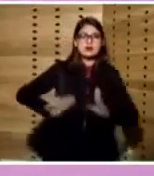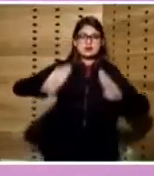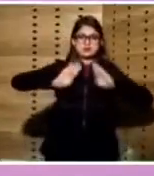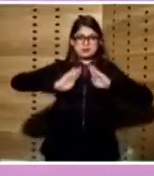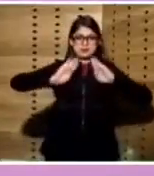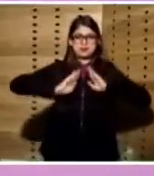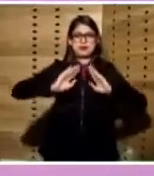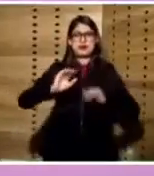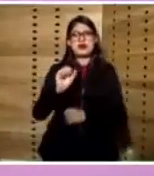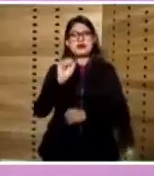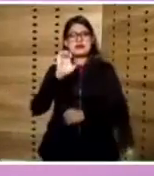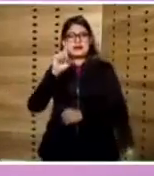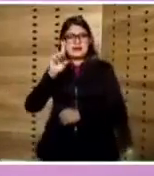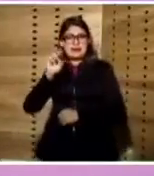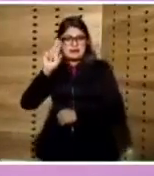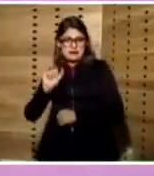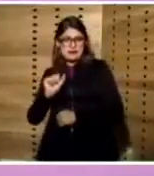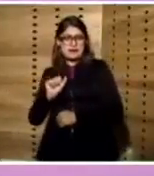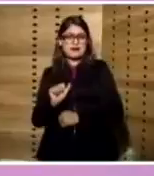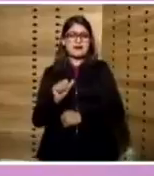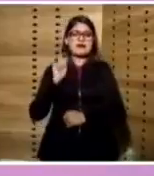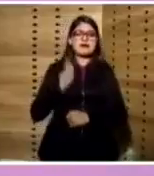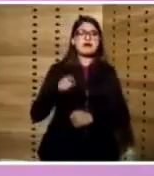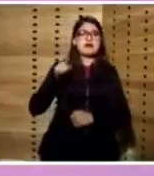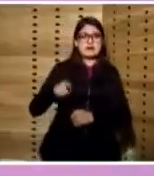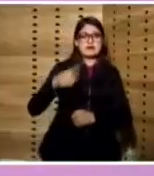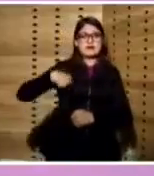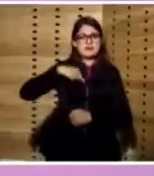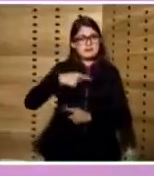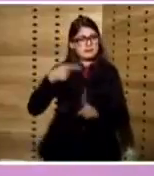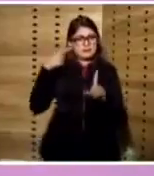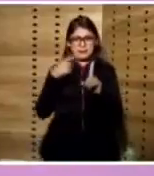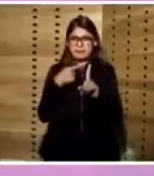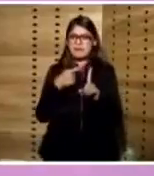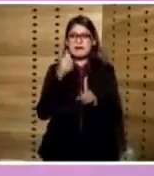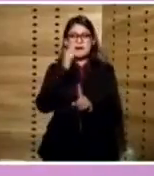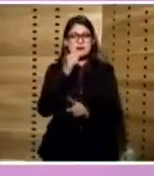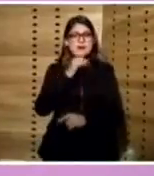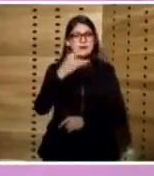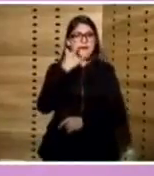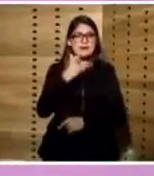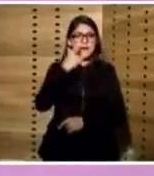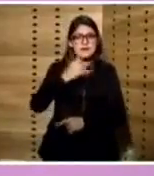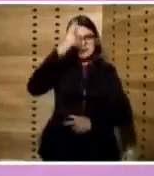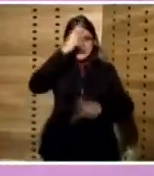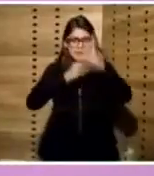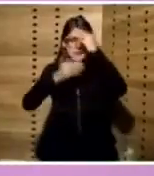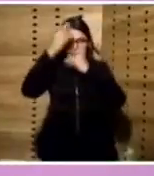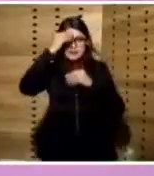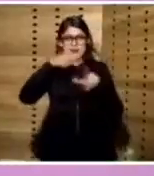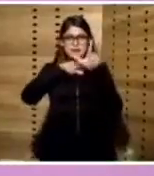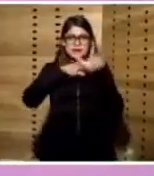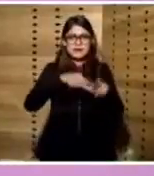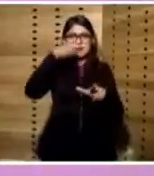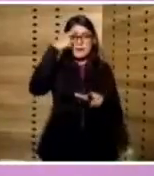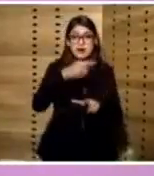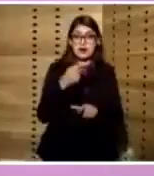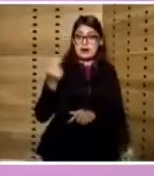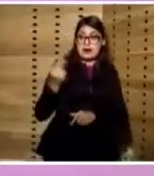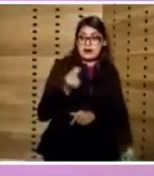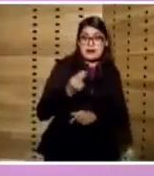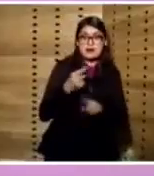Aérea, refrendamos el firme compromiso de seguir capacitándonos para estar a la altura de las exigencias